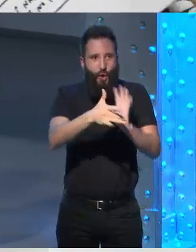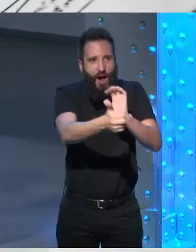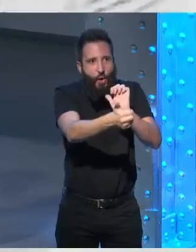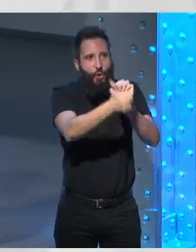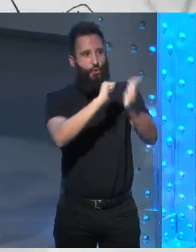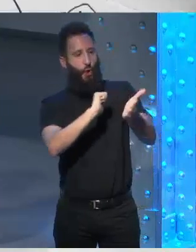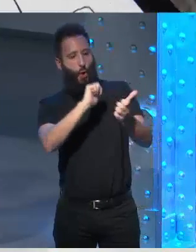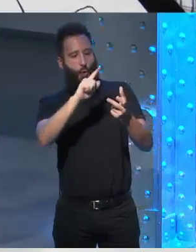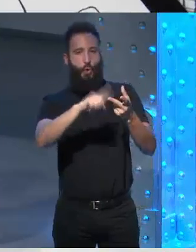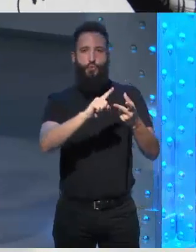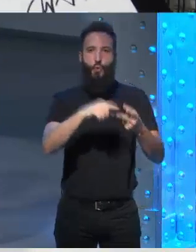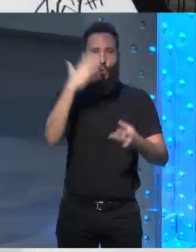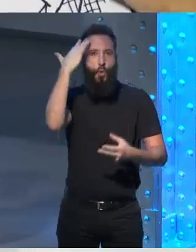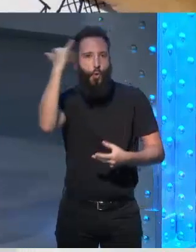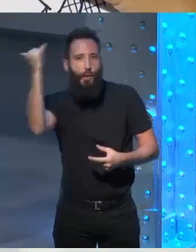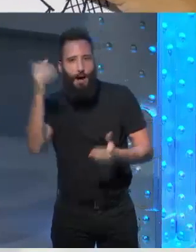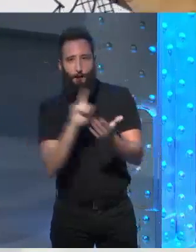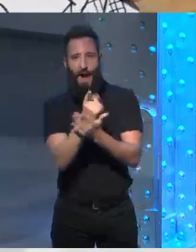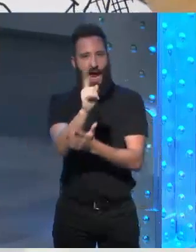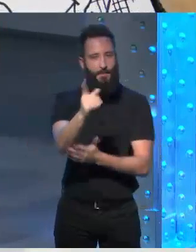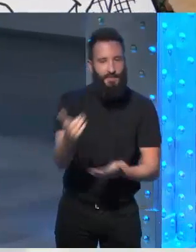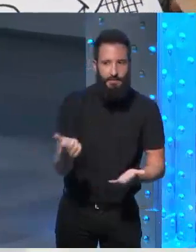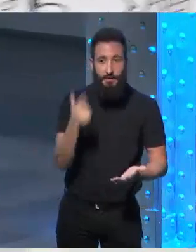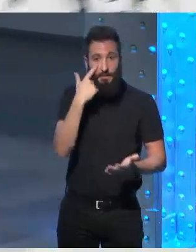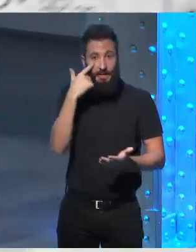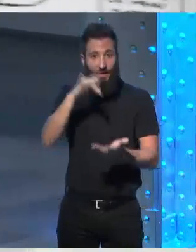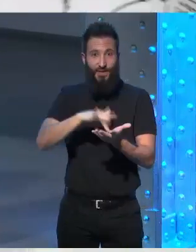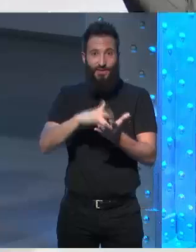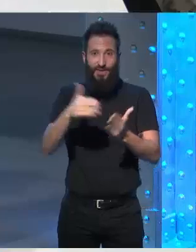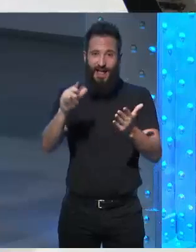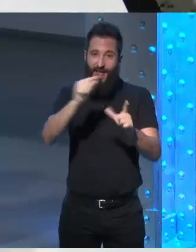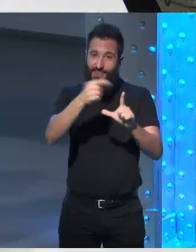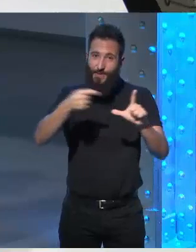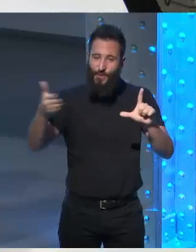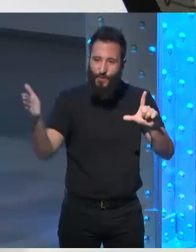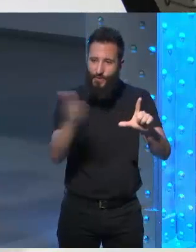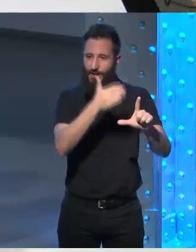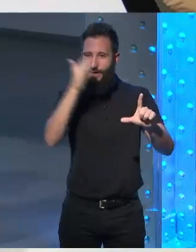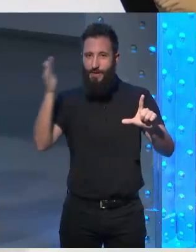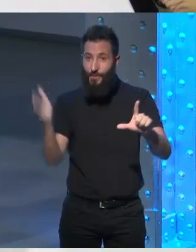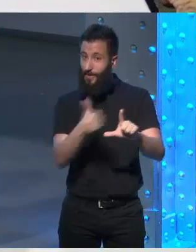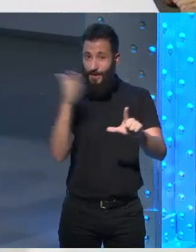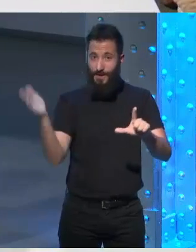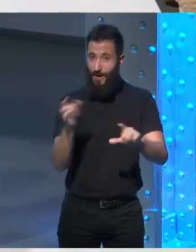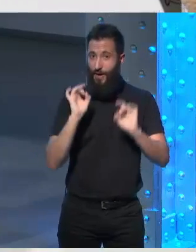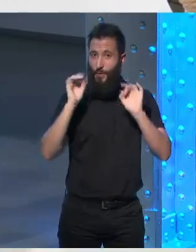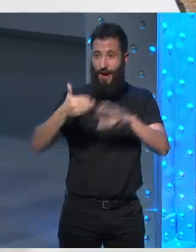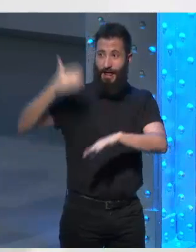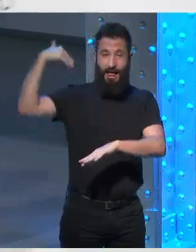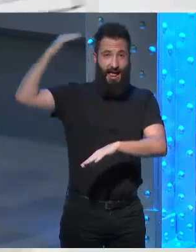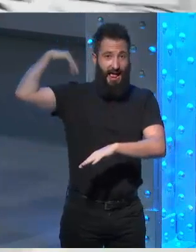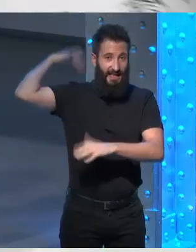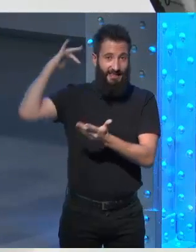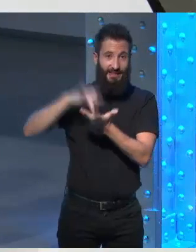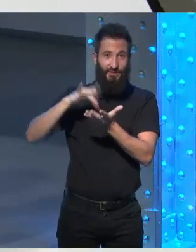los Ymaps. Fíjate que si pasáramos los dibujos de Enrique así nos saldría como cuando pasábamos las hojas de para hacer